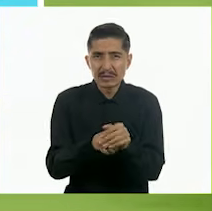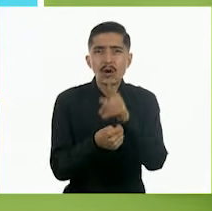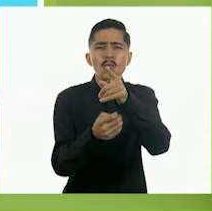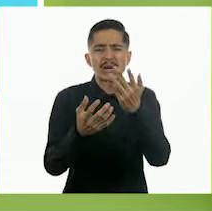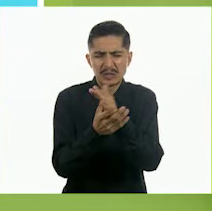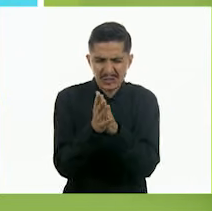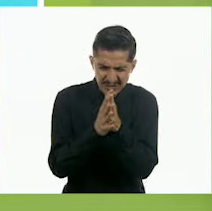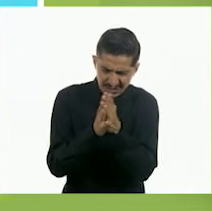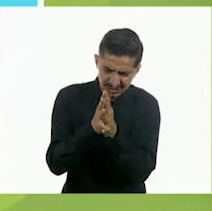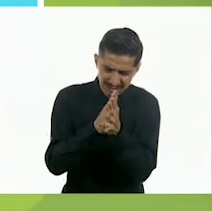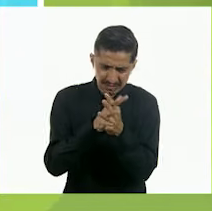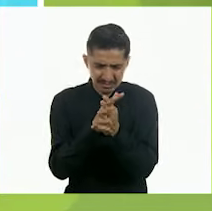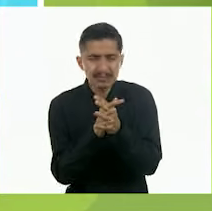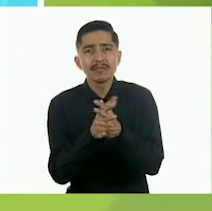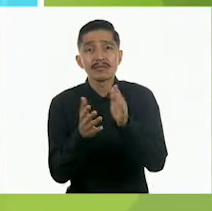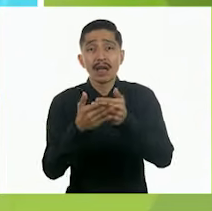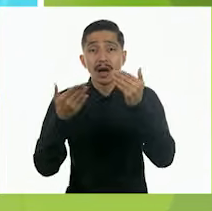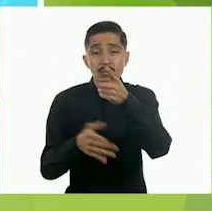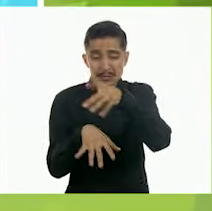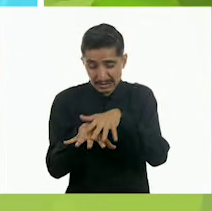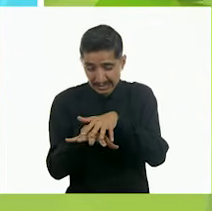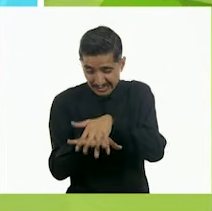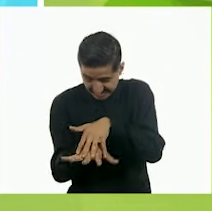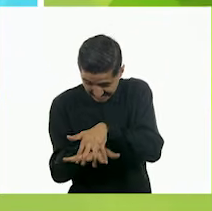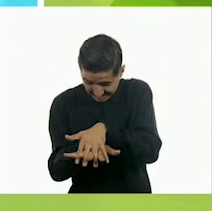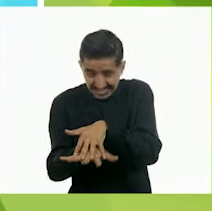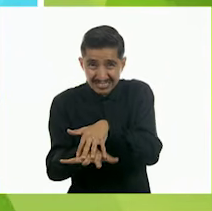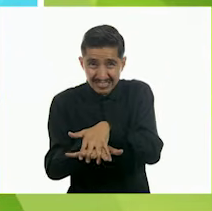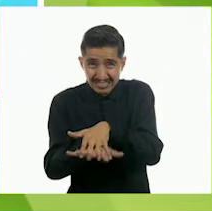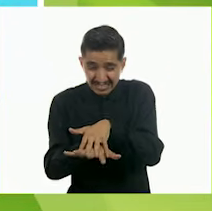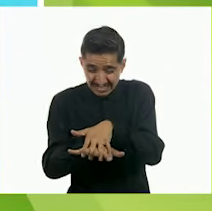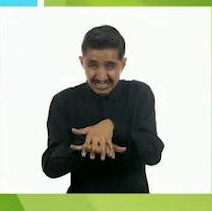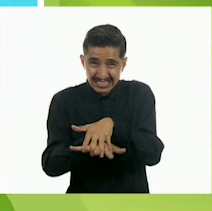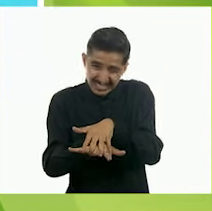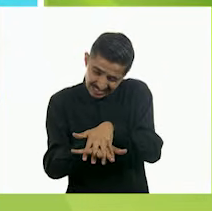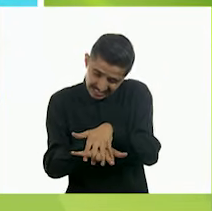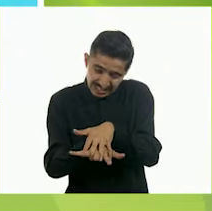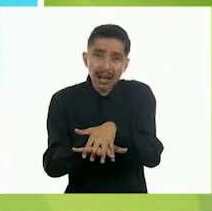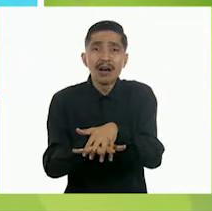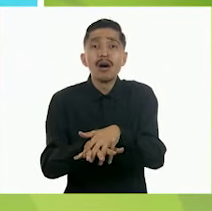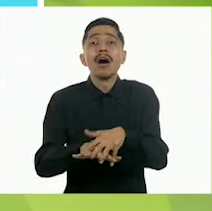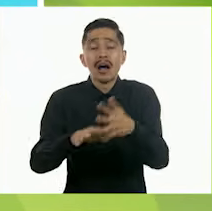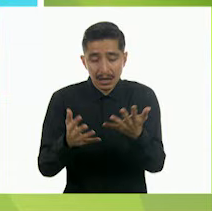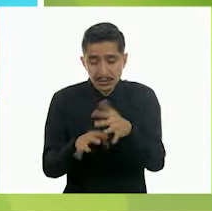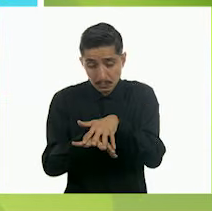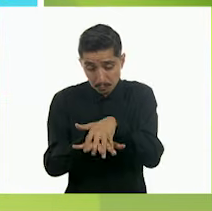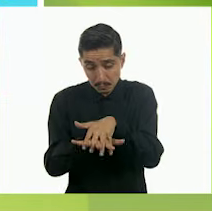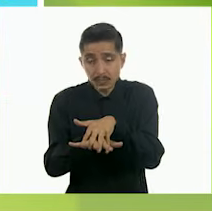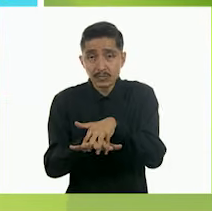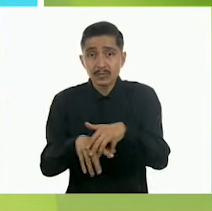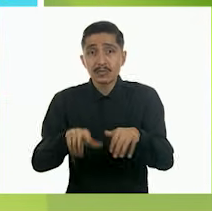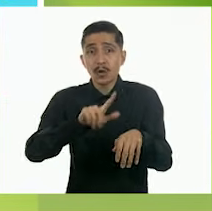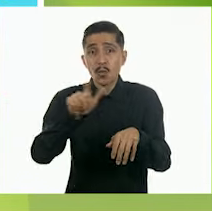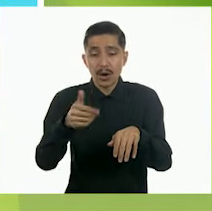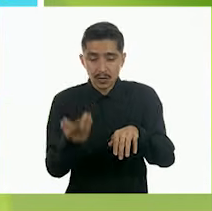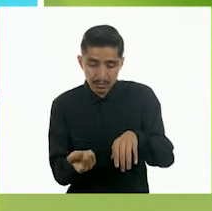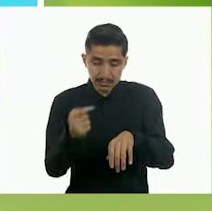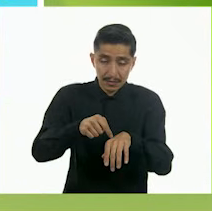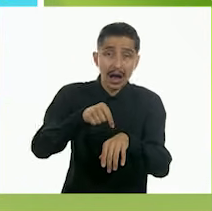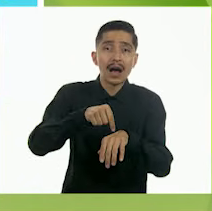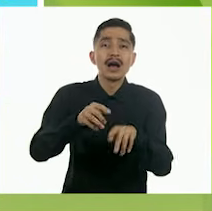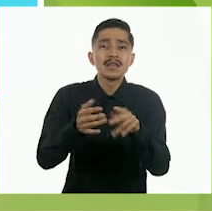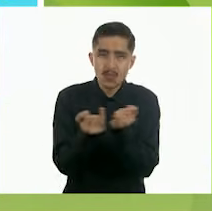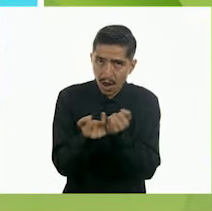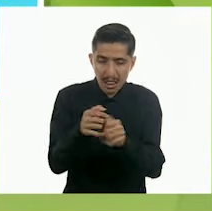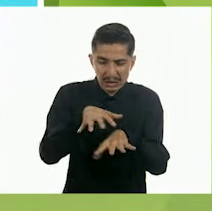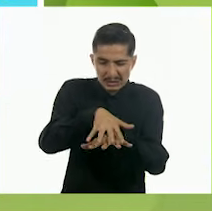una con la otra. Ahora, frota la palma de una de tus manos contra el dorso de la otra entrelazando los dedos. Repite lo mismo